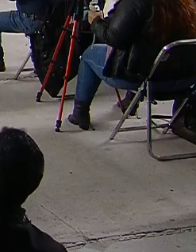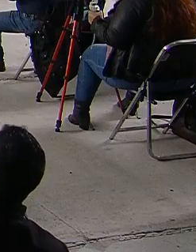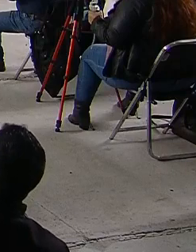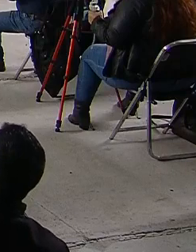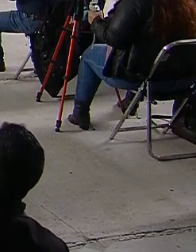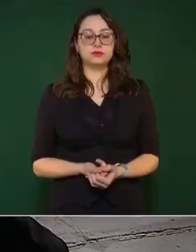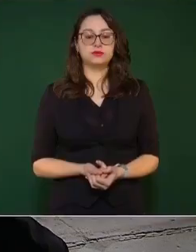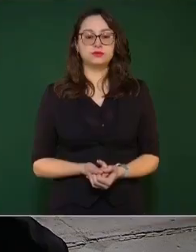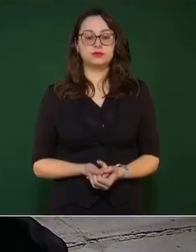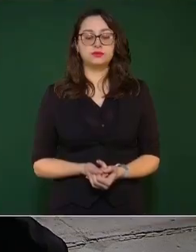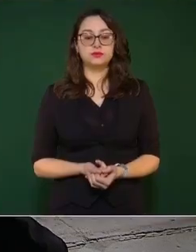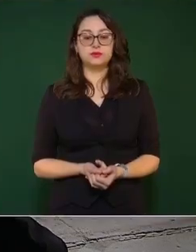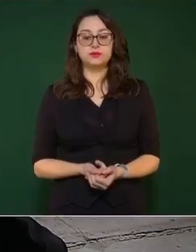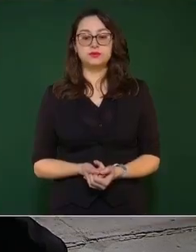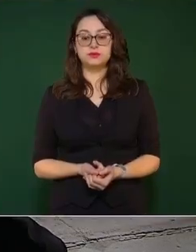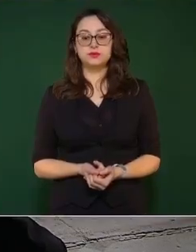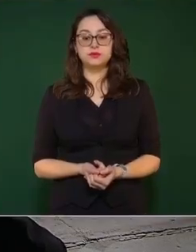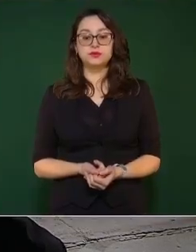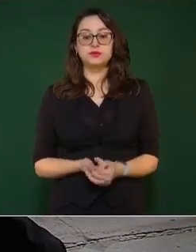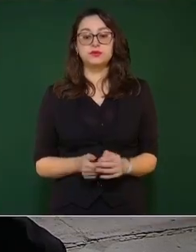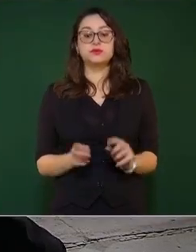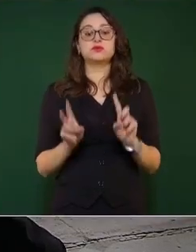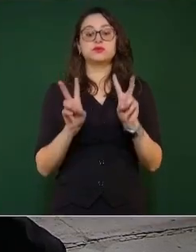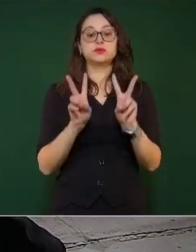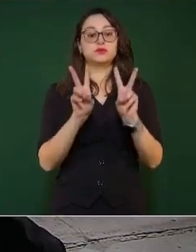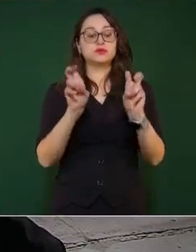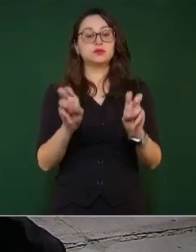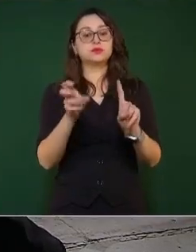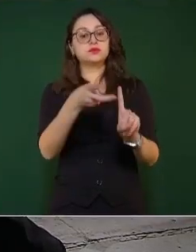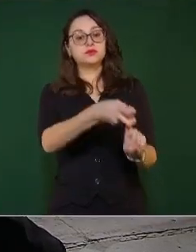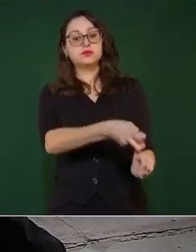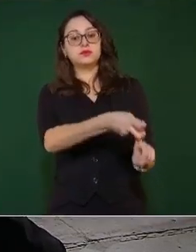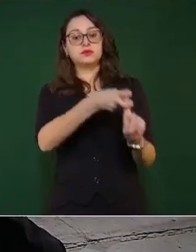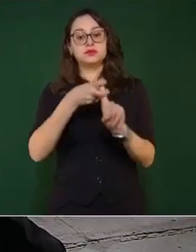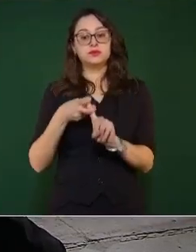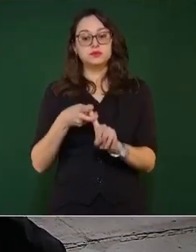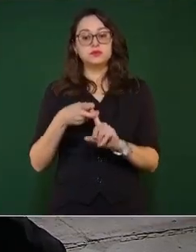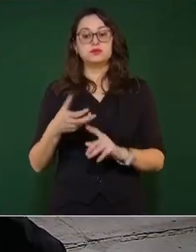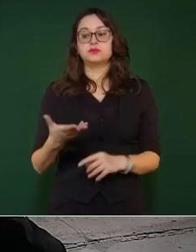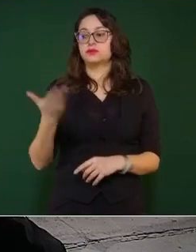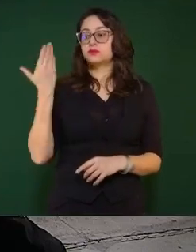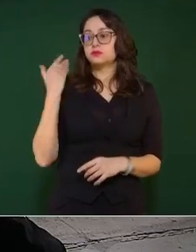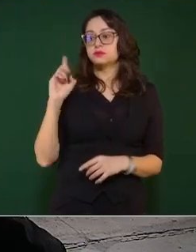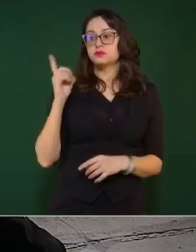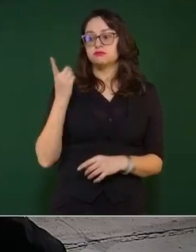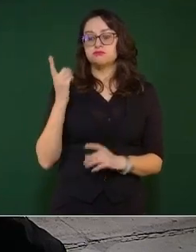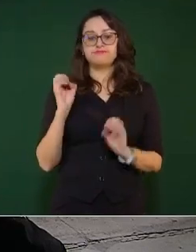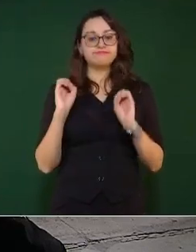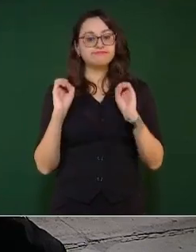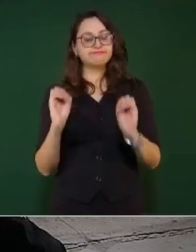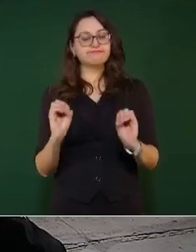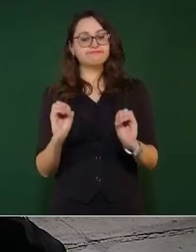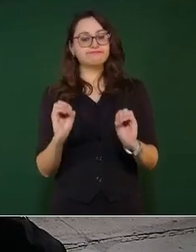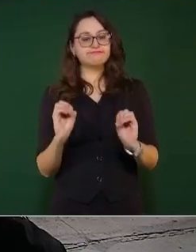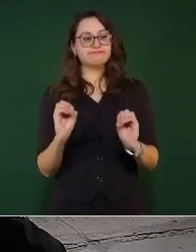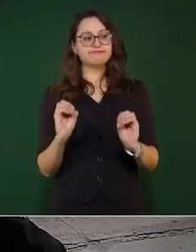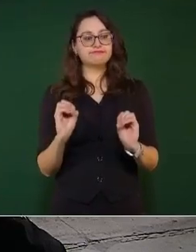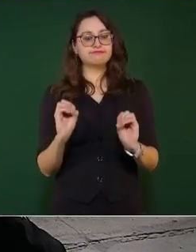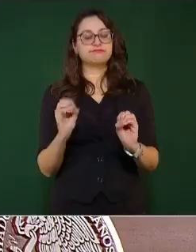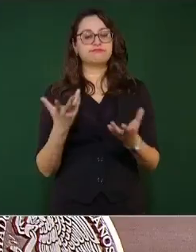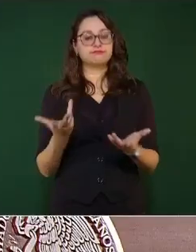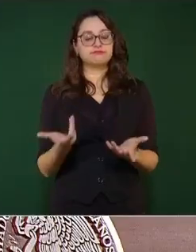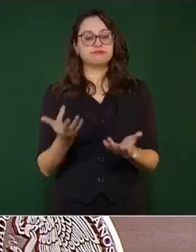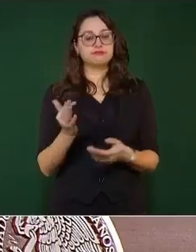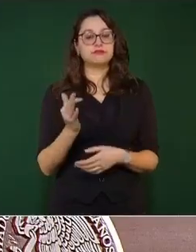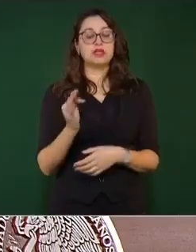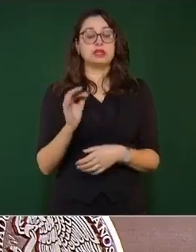que se desarrolla. El secuestro, en diciembre no tuvieron ningún delito, se marca